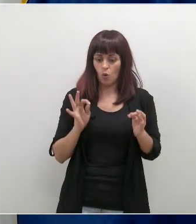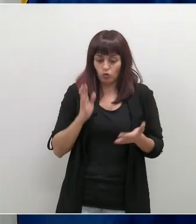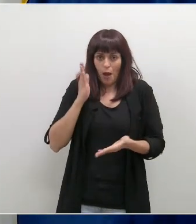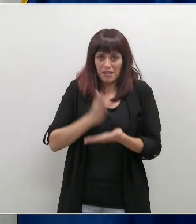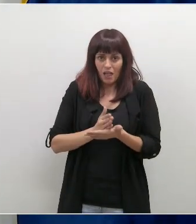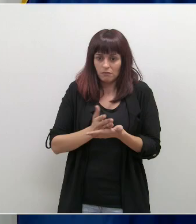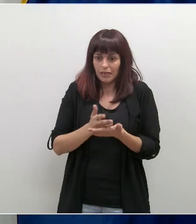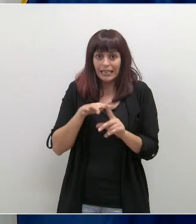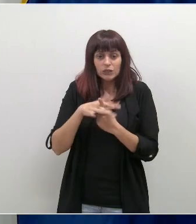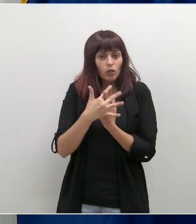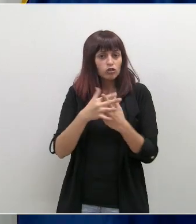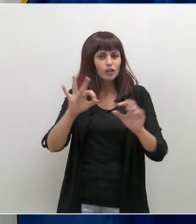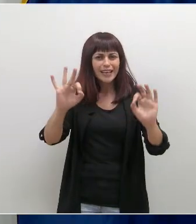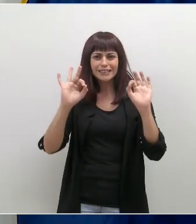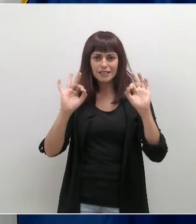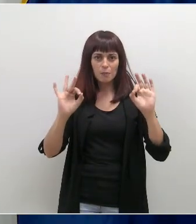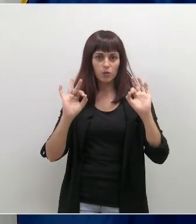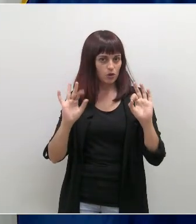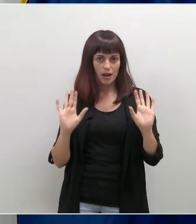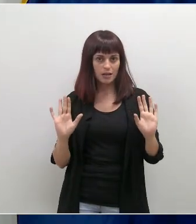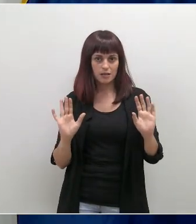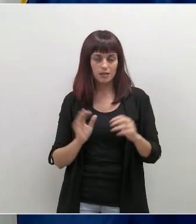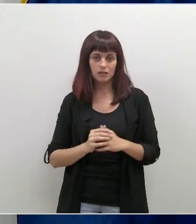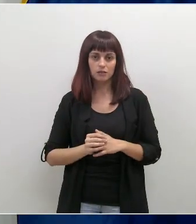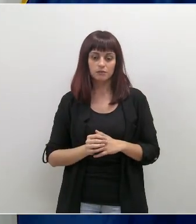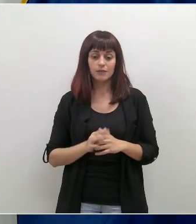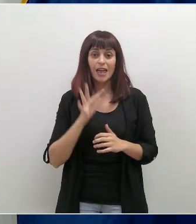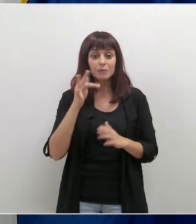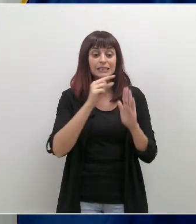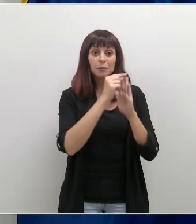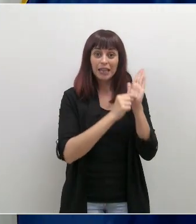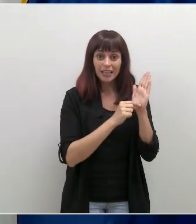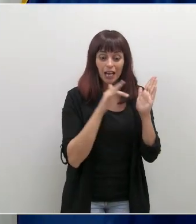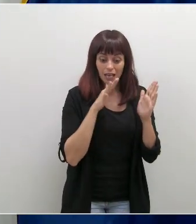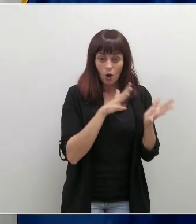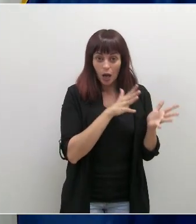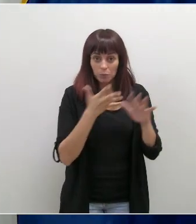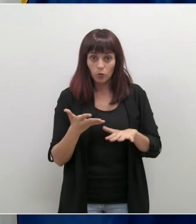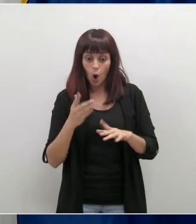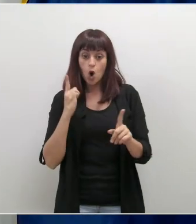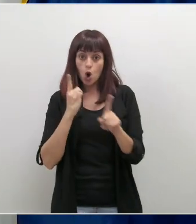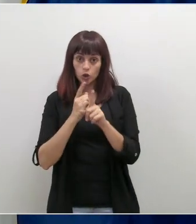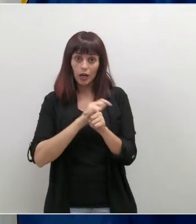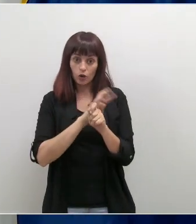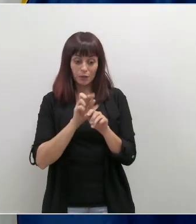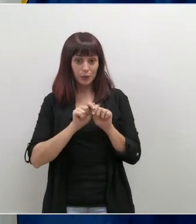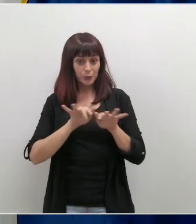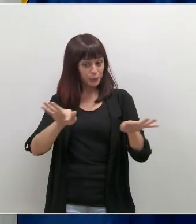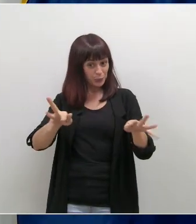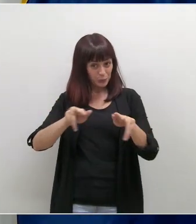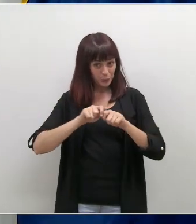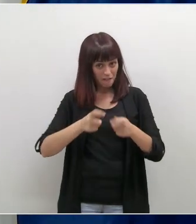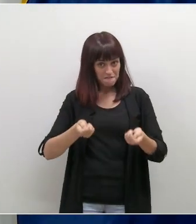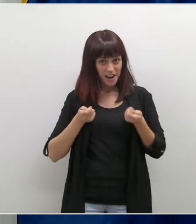circunstancias son absolutamente excepcionales y que además las medidas que se están implantando para combatir la extensión de esta pandemia pues